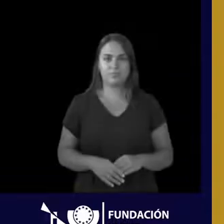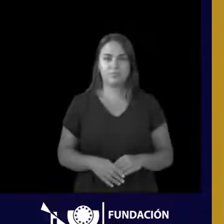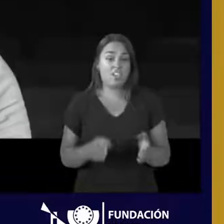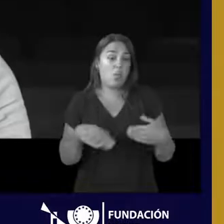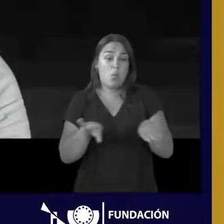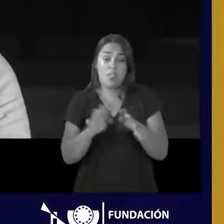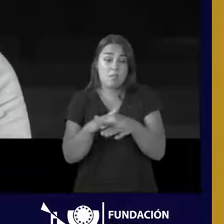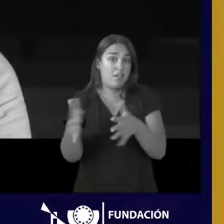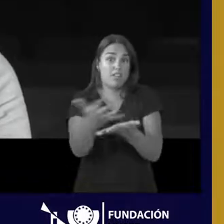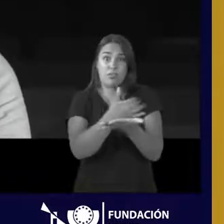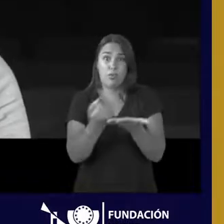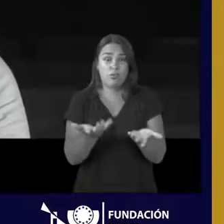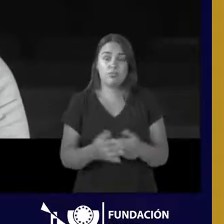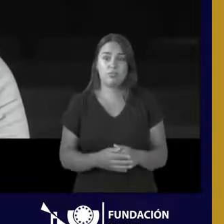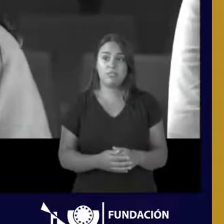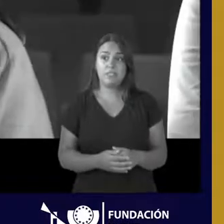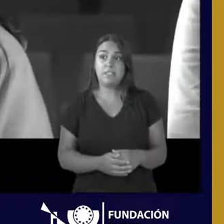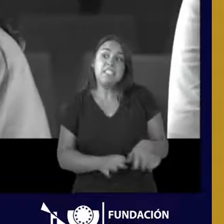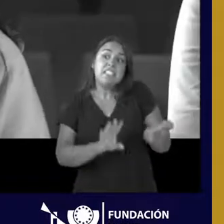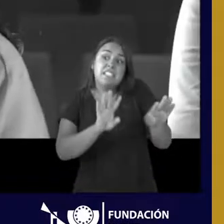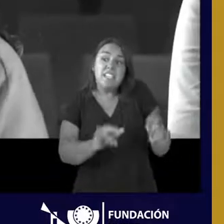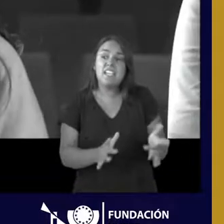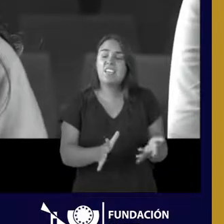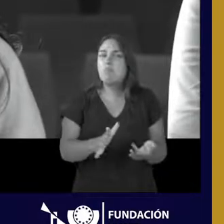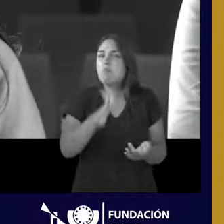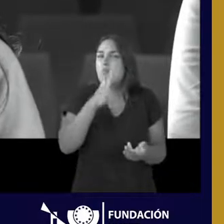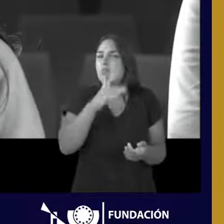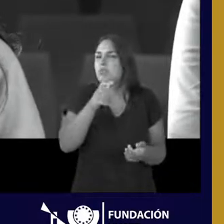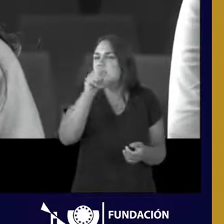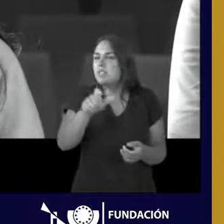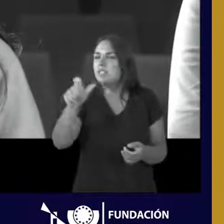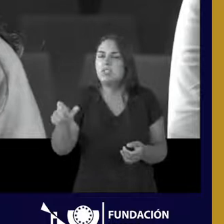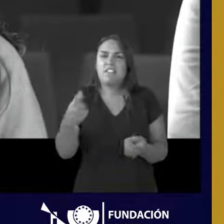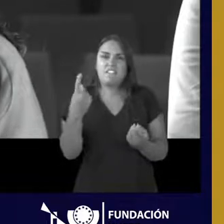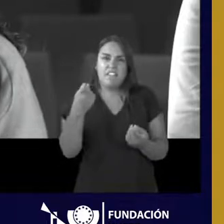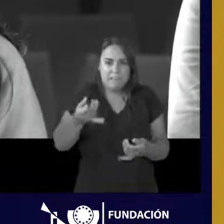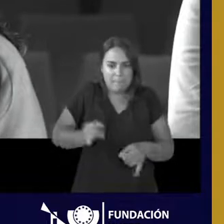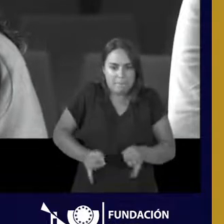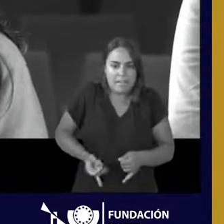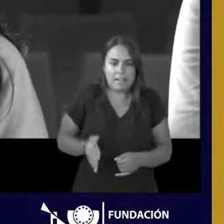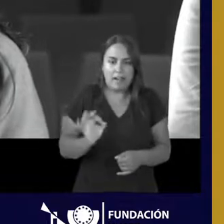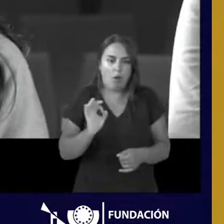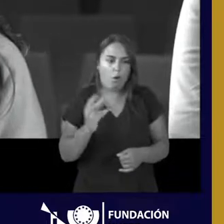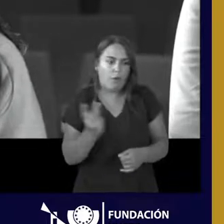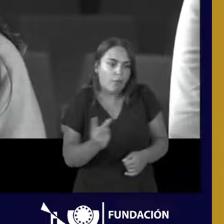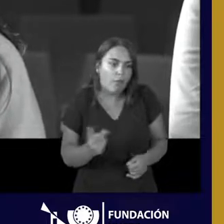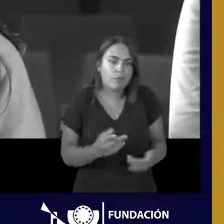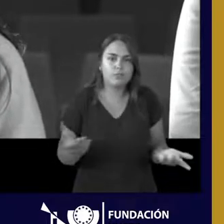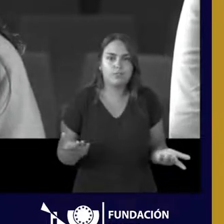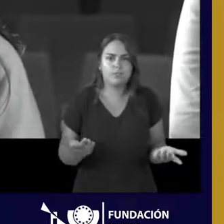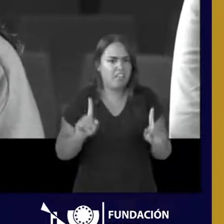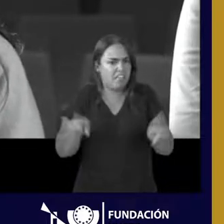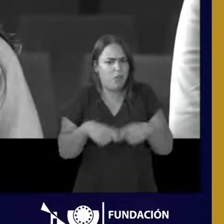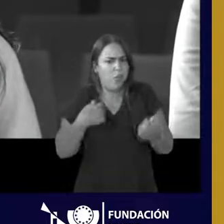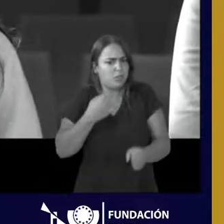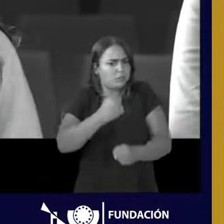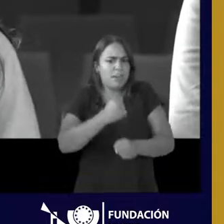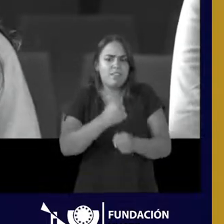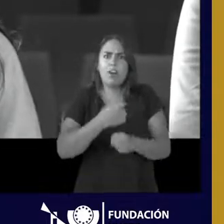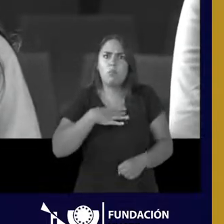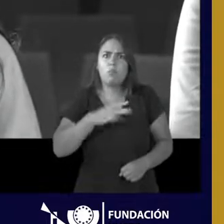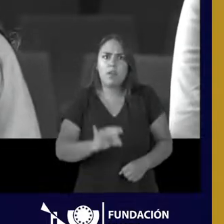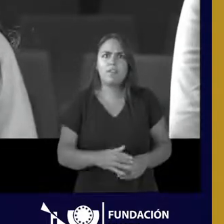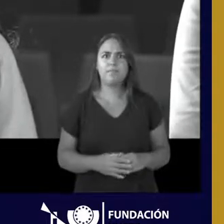integración igualdad para todos Sí porque aunque a una persona le falte una pierna o dos piernas puede